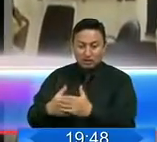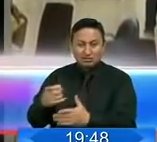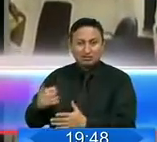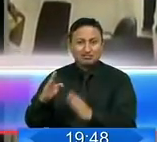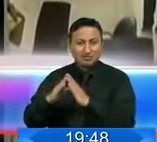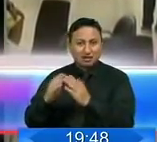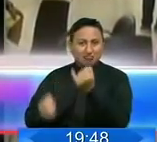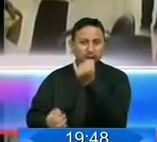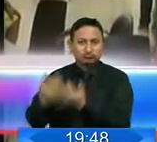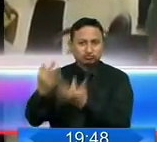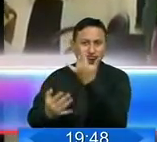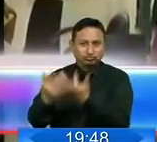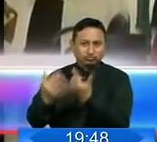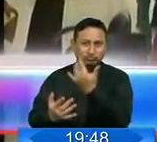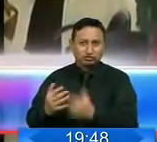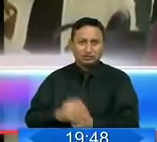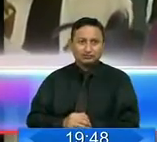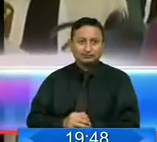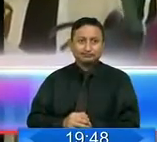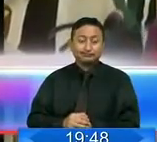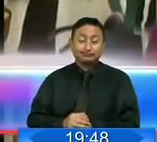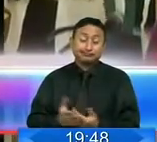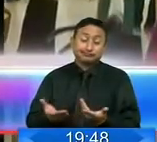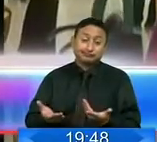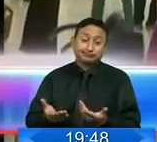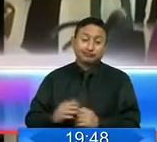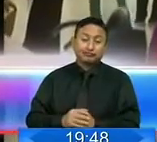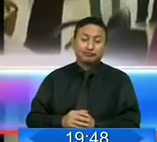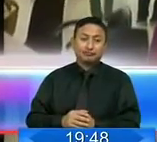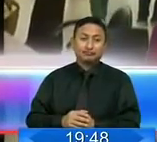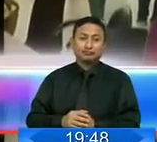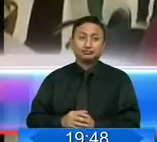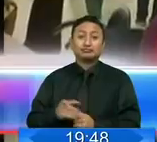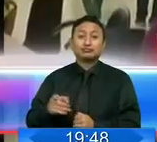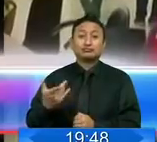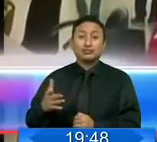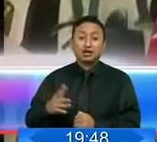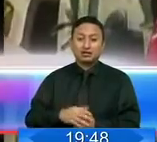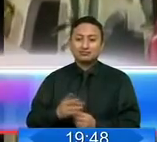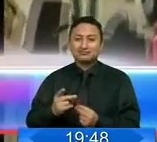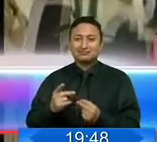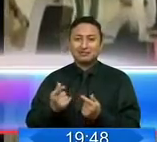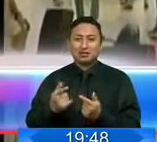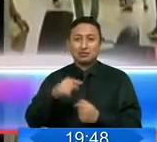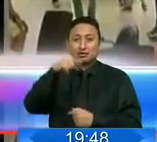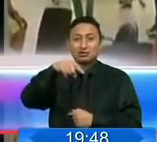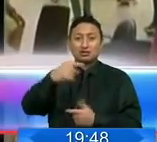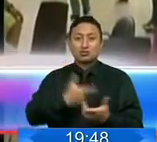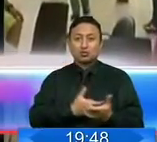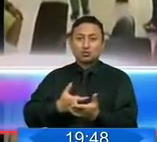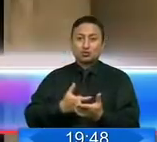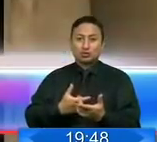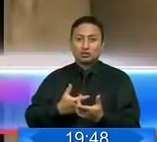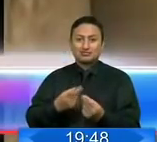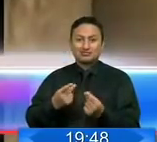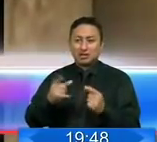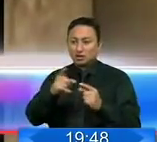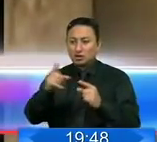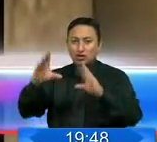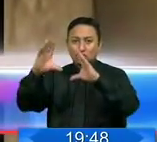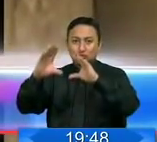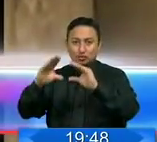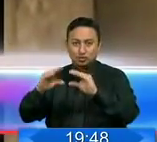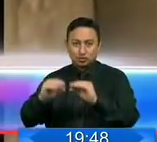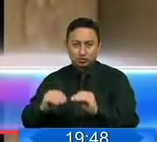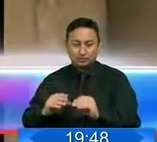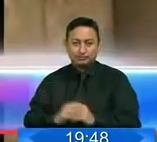cual ellos habitan. Mas, sin embargo, pues intervino de manera inmediata el cuerpo bombero, pues controlando este conato de incendio.